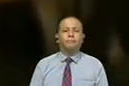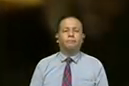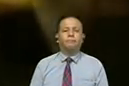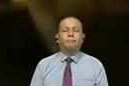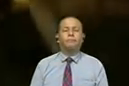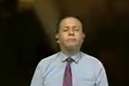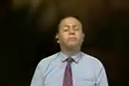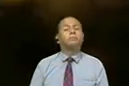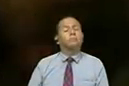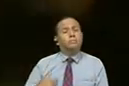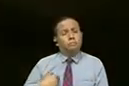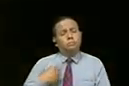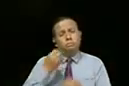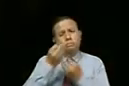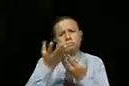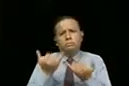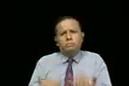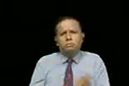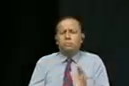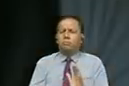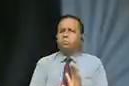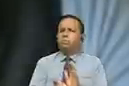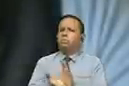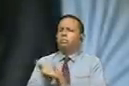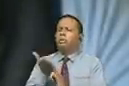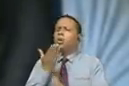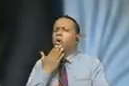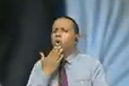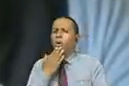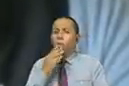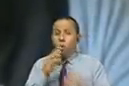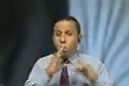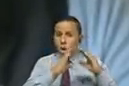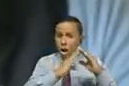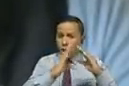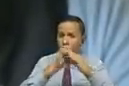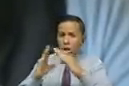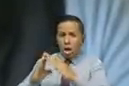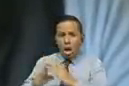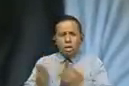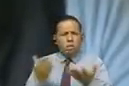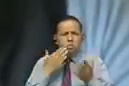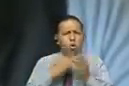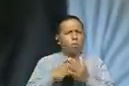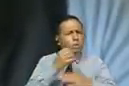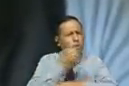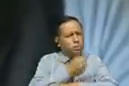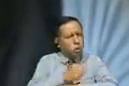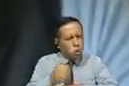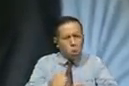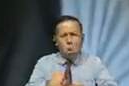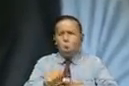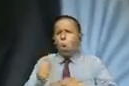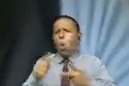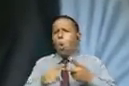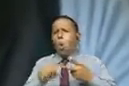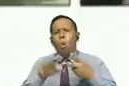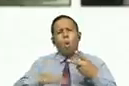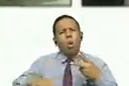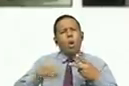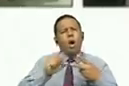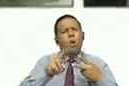Por eso le digo que ha ido en aumento esto, donde se utiliza viviendas y de San Borondón y la zona desconocida de Aurora, del Aule, también ha ido